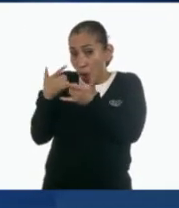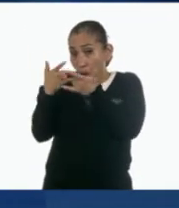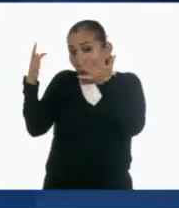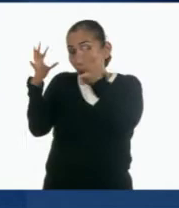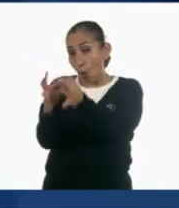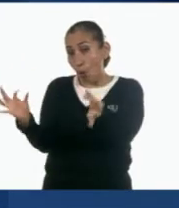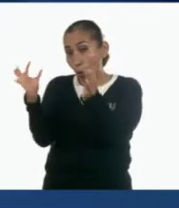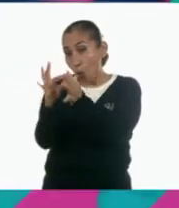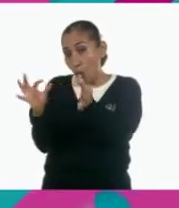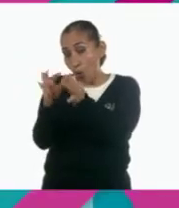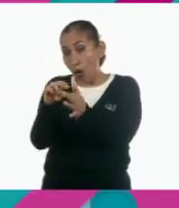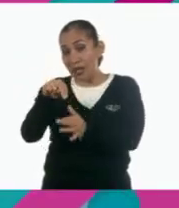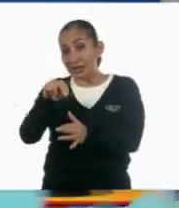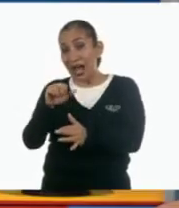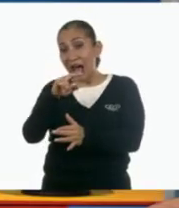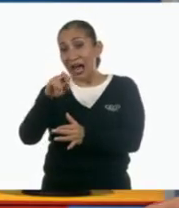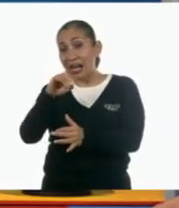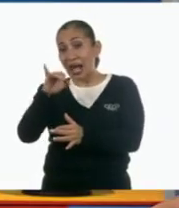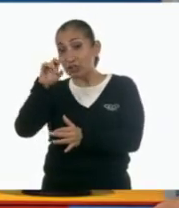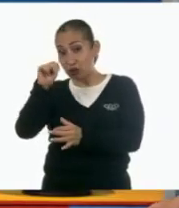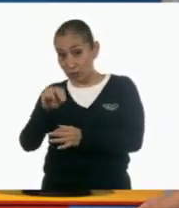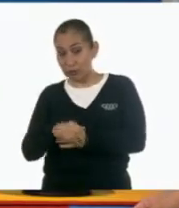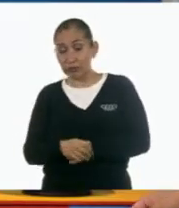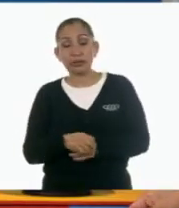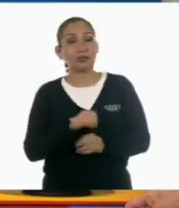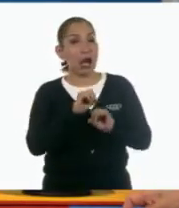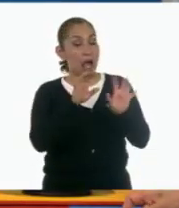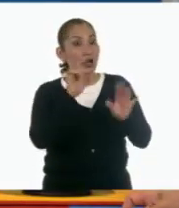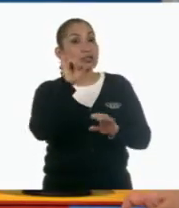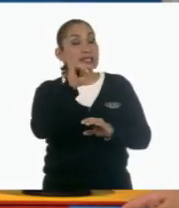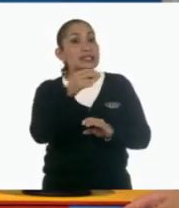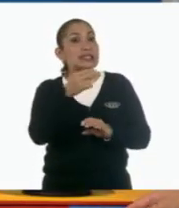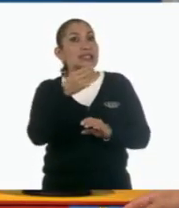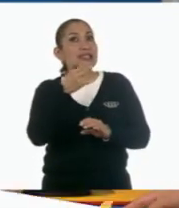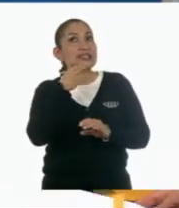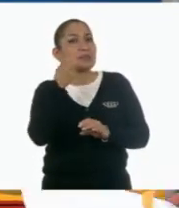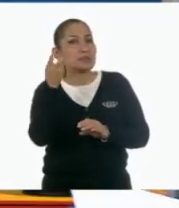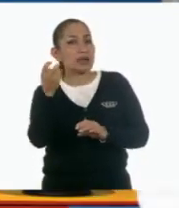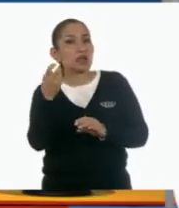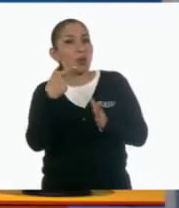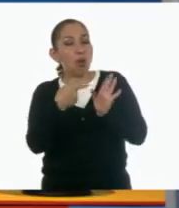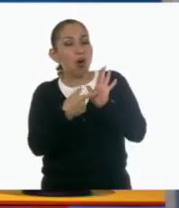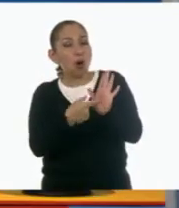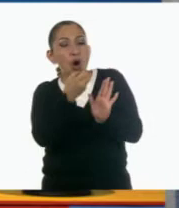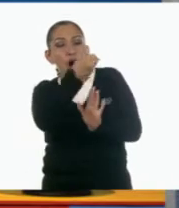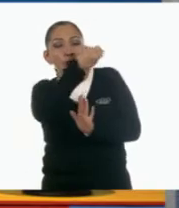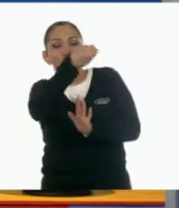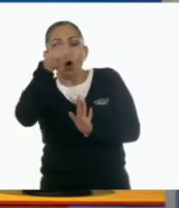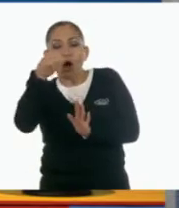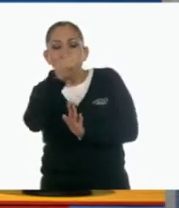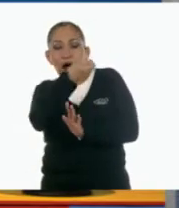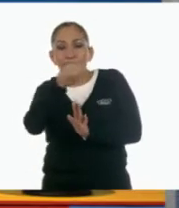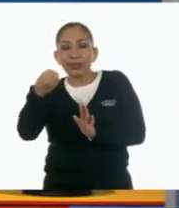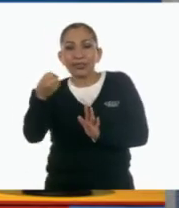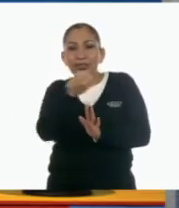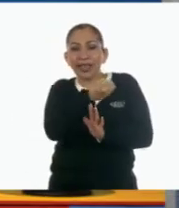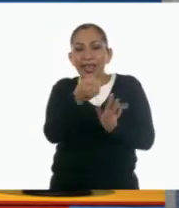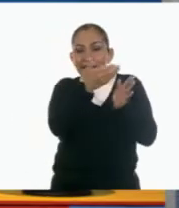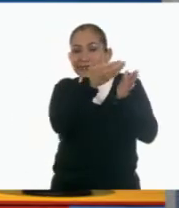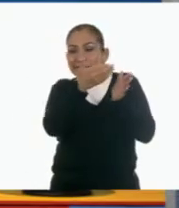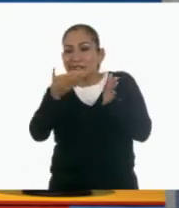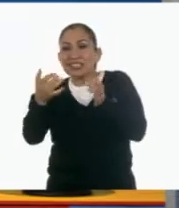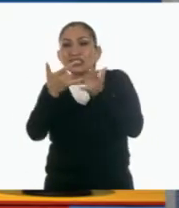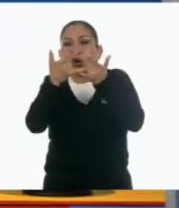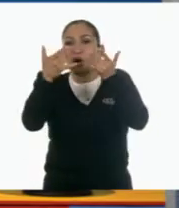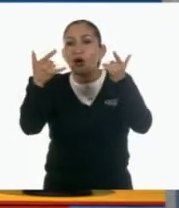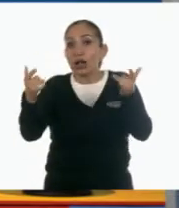narración? Así es. Y esto nos sirve porque también está manifiesto el orden cronológico, que eso es muy importante